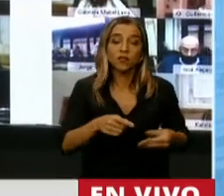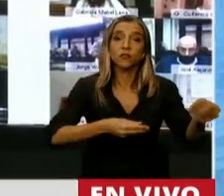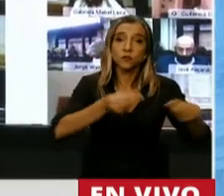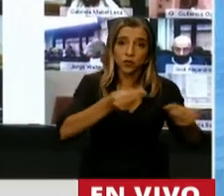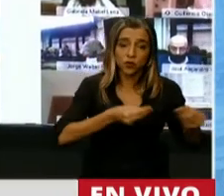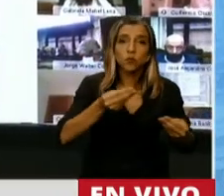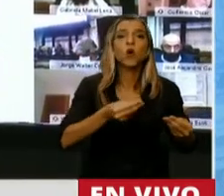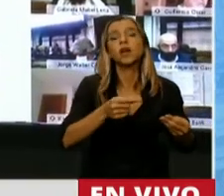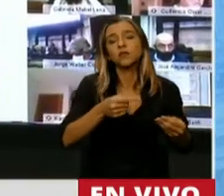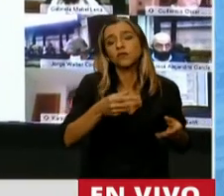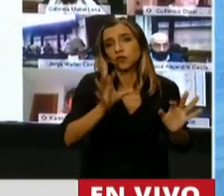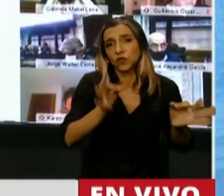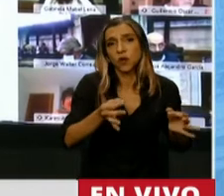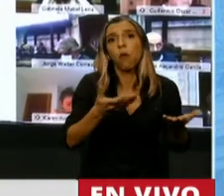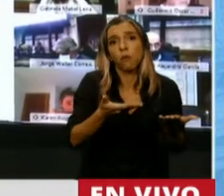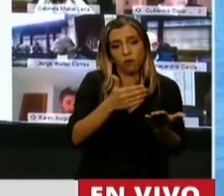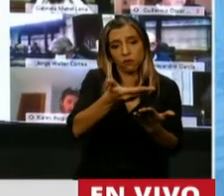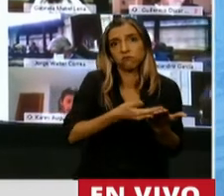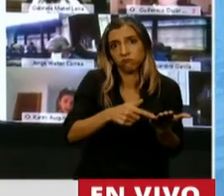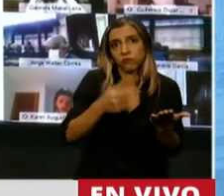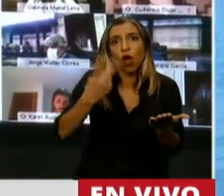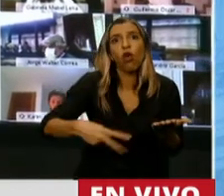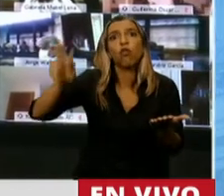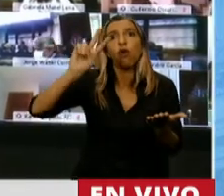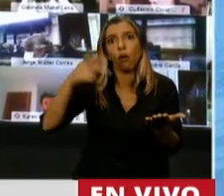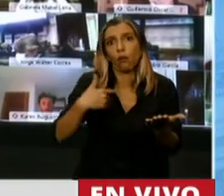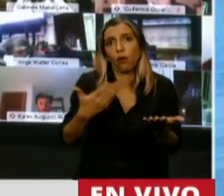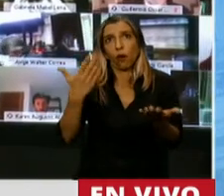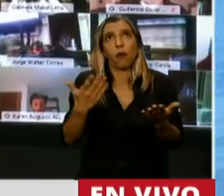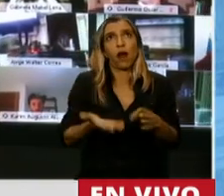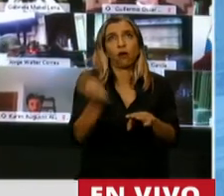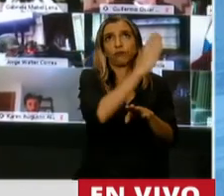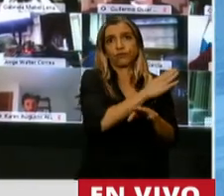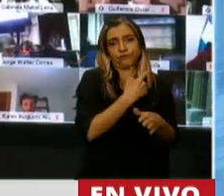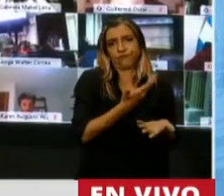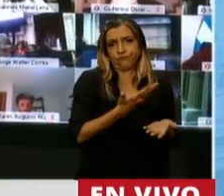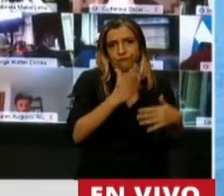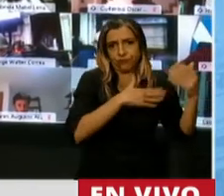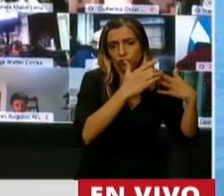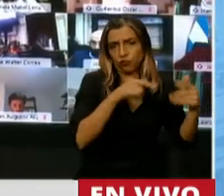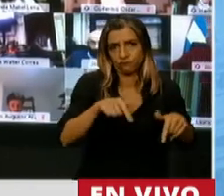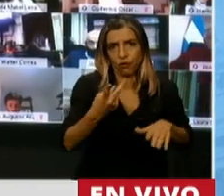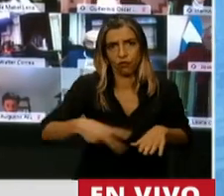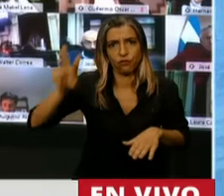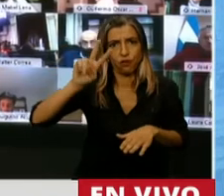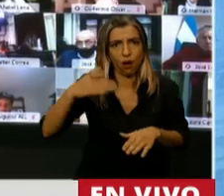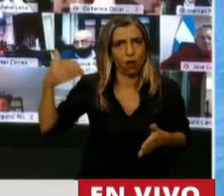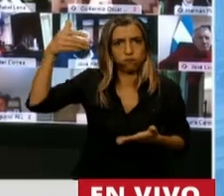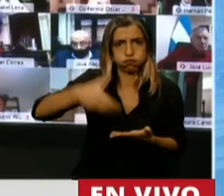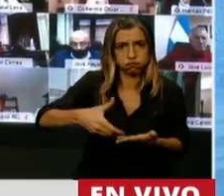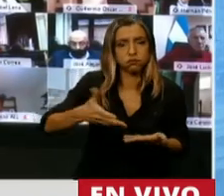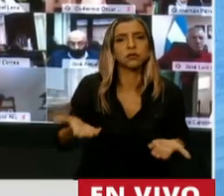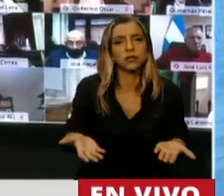al doble del presupuesto anterior en infraestructura esto significa a recuperar